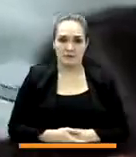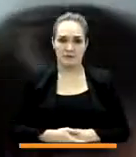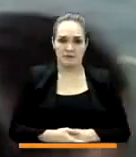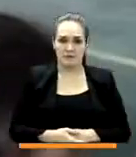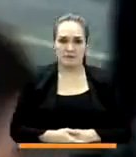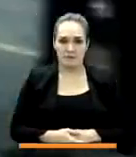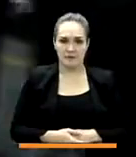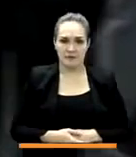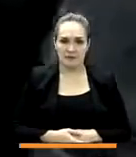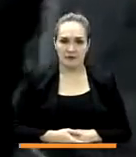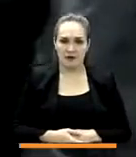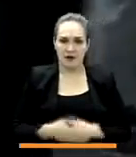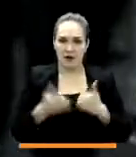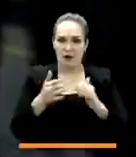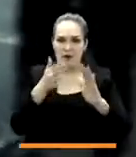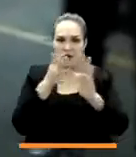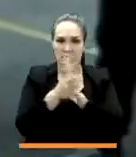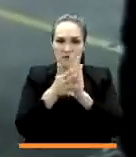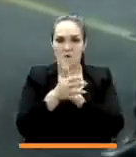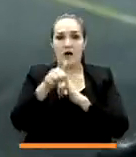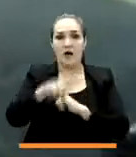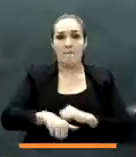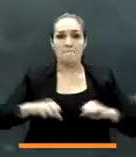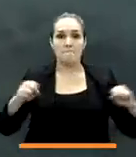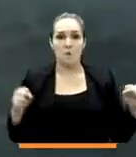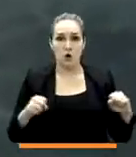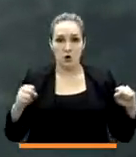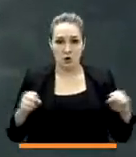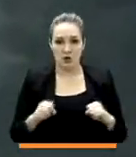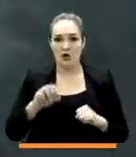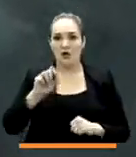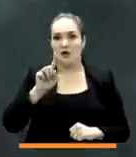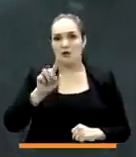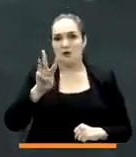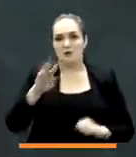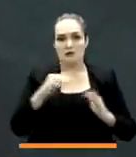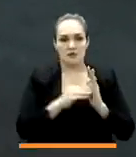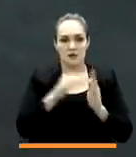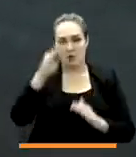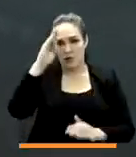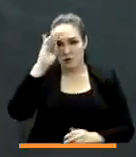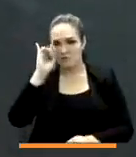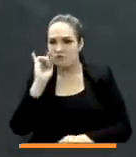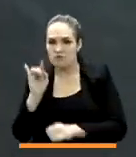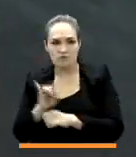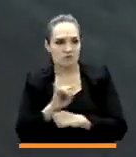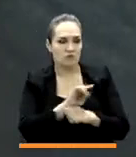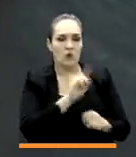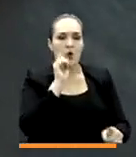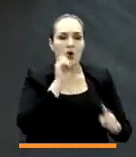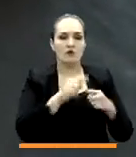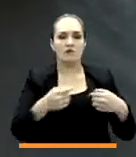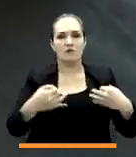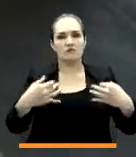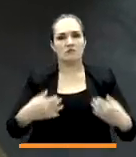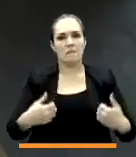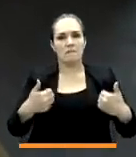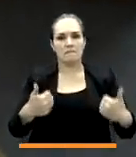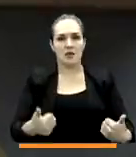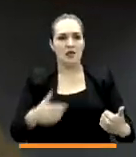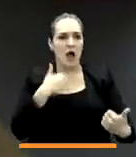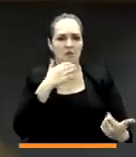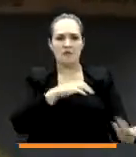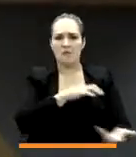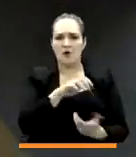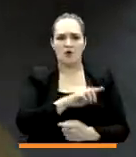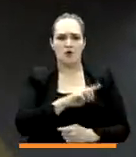Carolina, que en Bogotá fueron habilitados 13.000 policías para revisar el orden público, para que este no sea alterado,